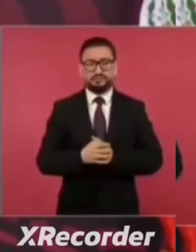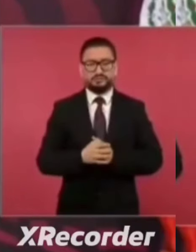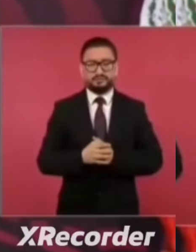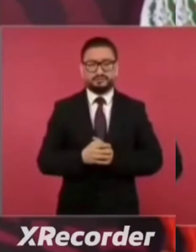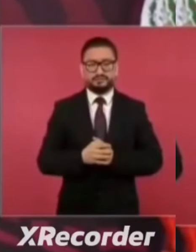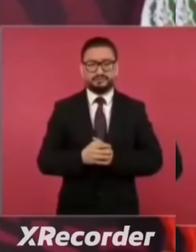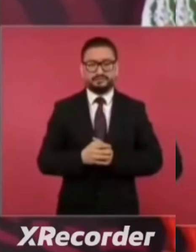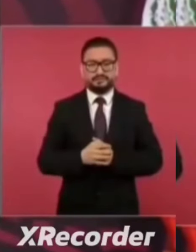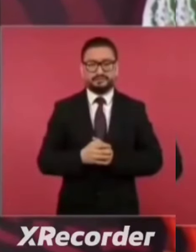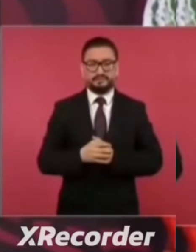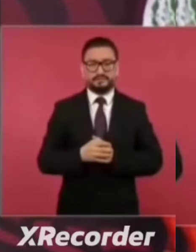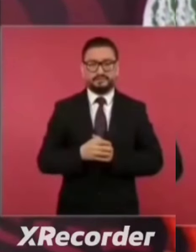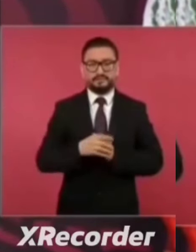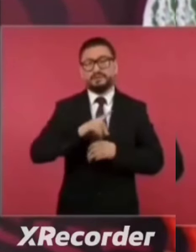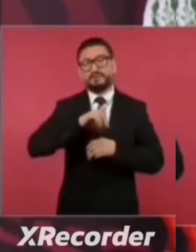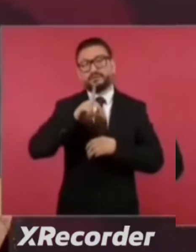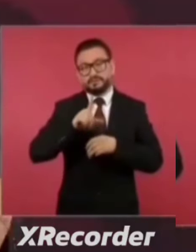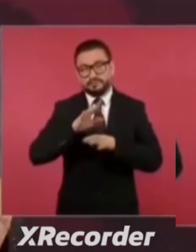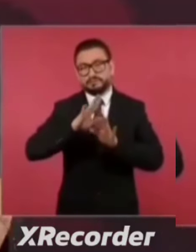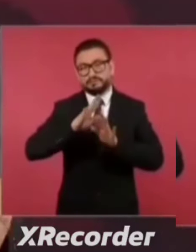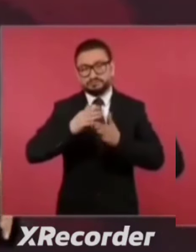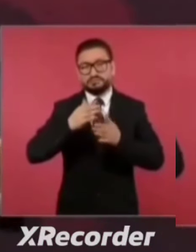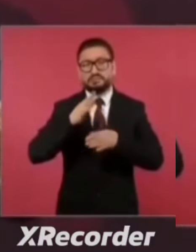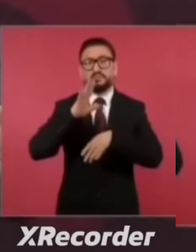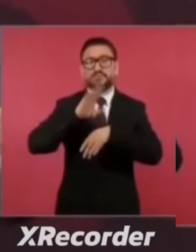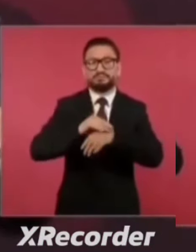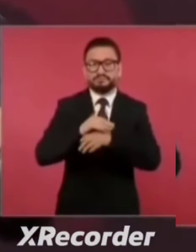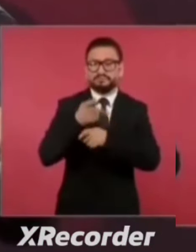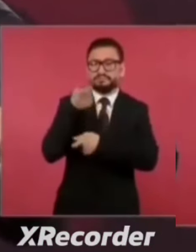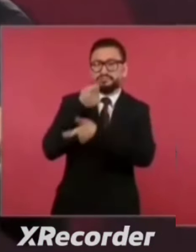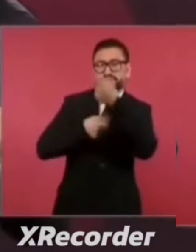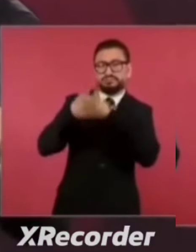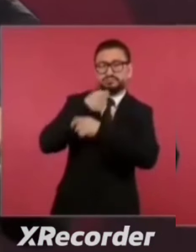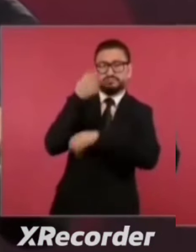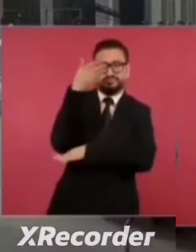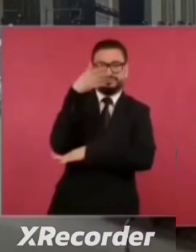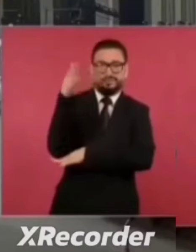y ya se logró. Entonces, cuando está hablando Marín